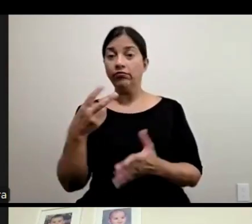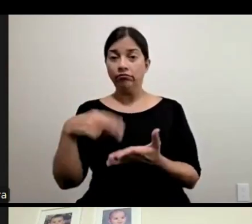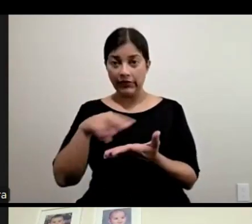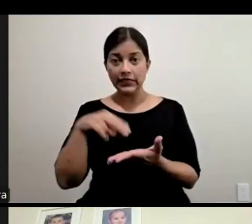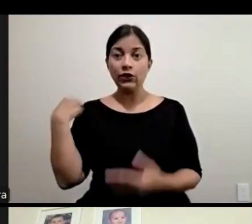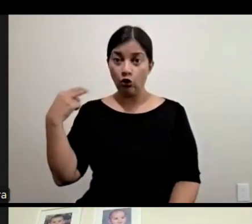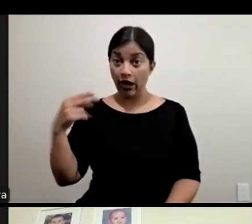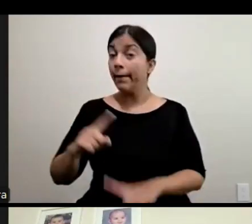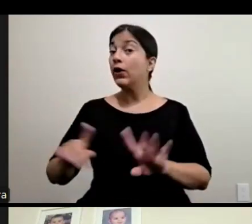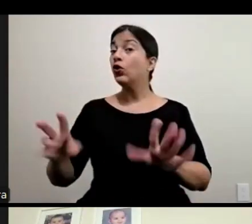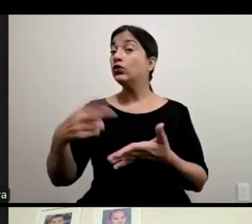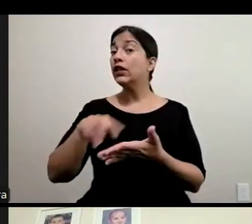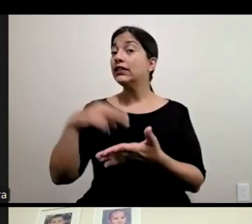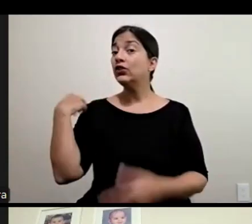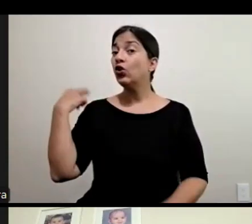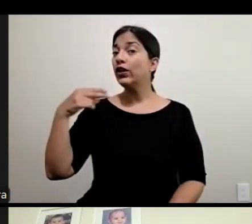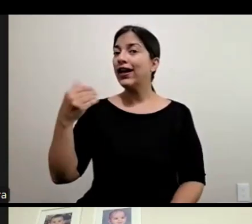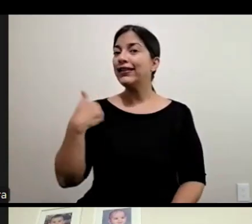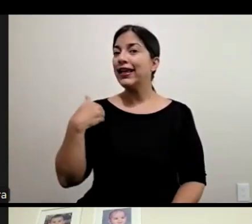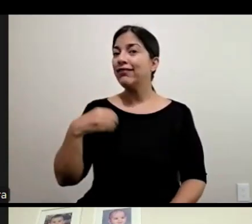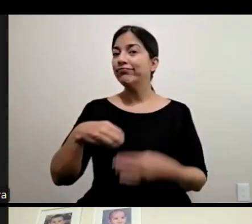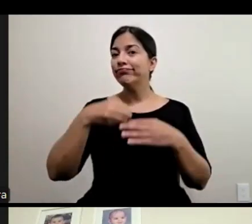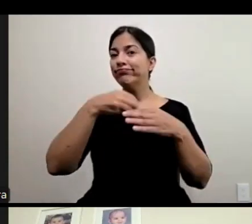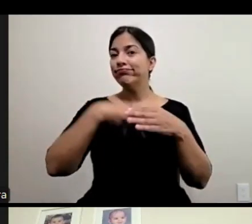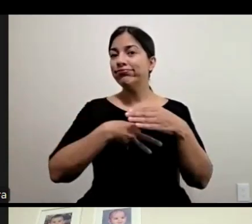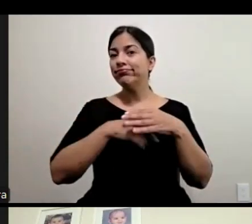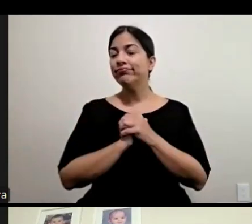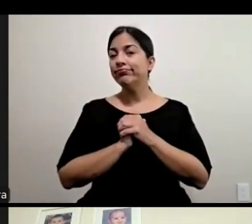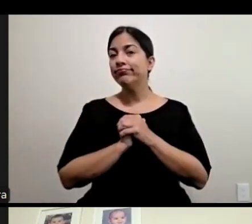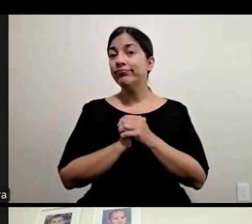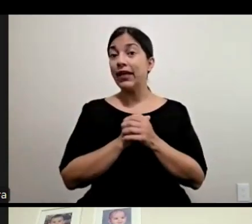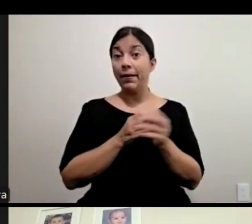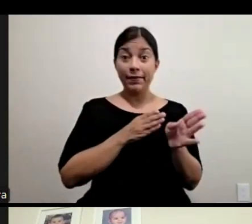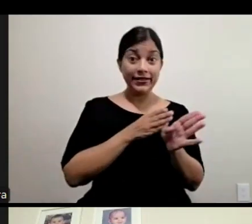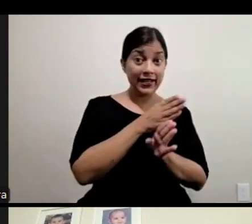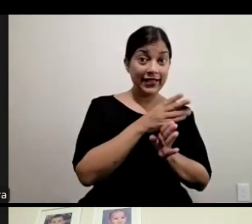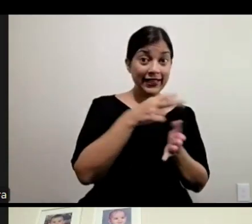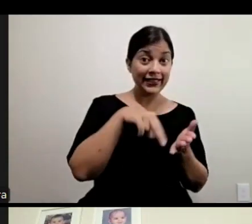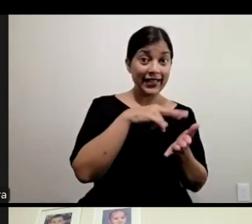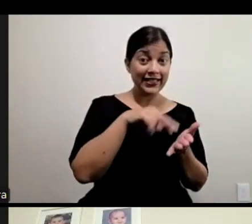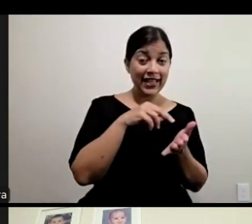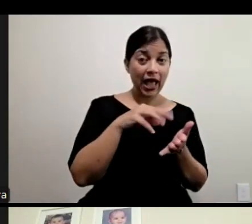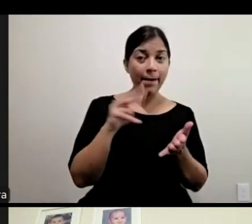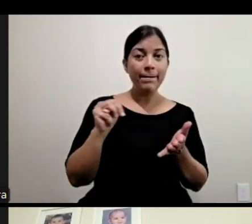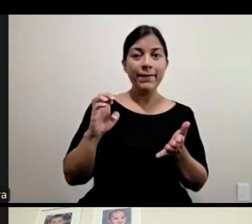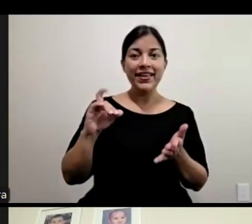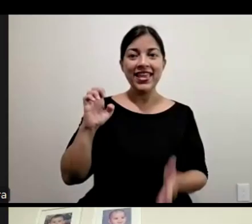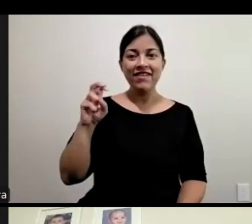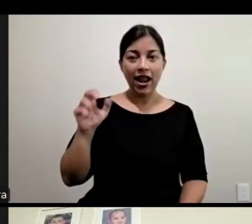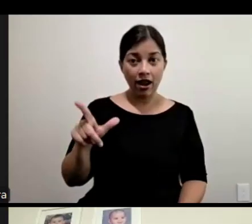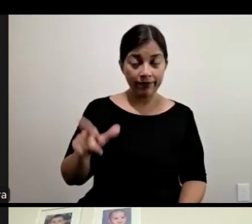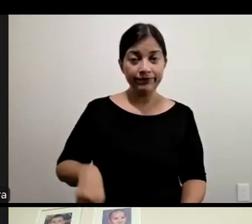danza histórica tiene subdivisiones. Ajá. Hay especialistas en danza medieval, hay especialistas en